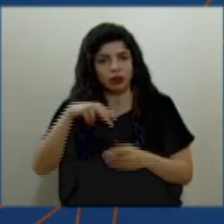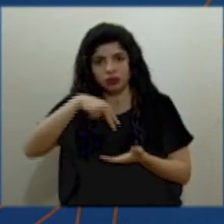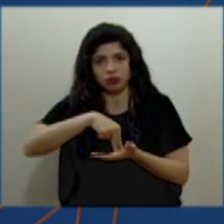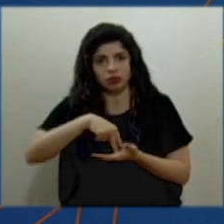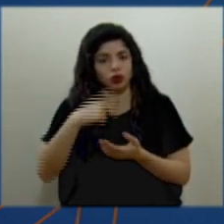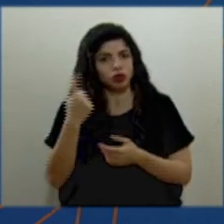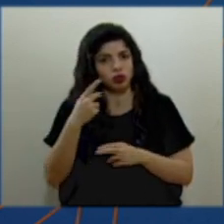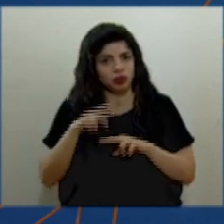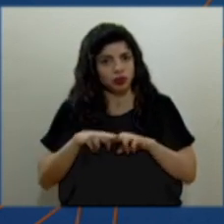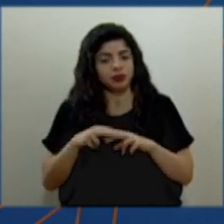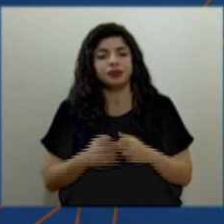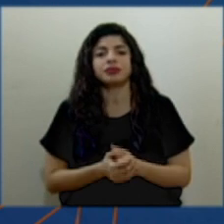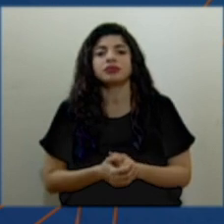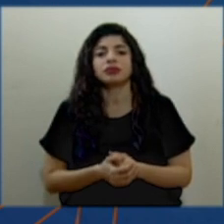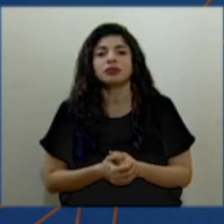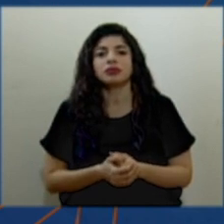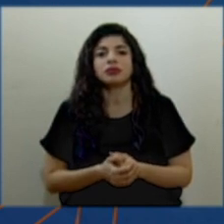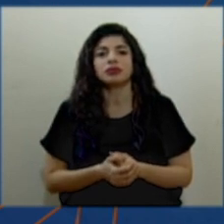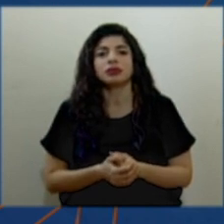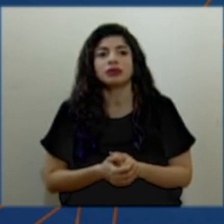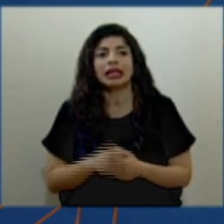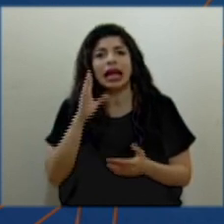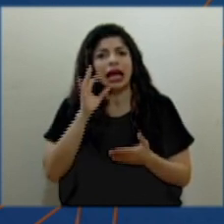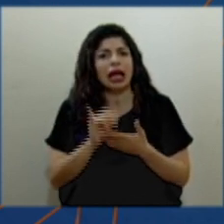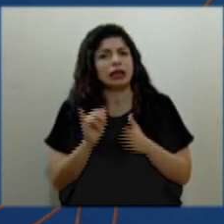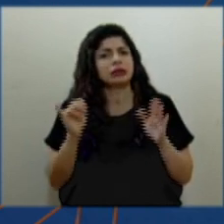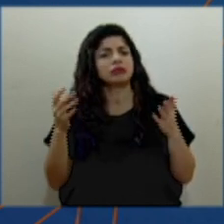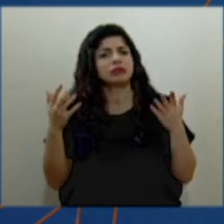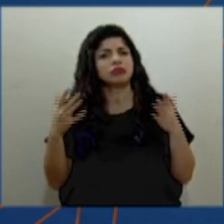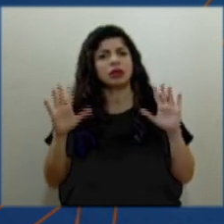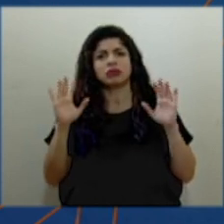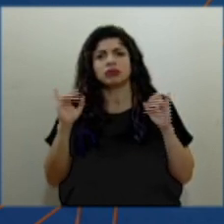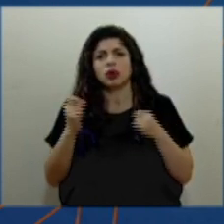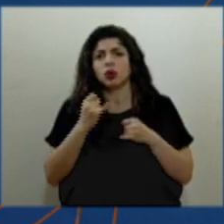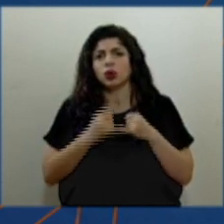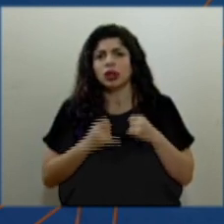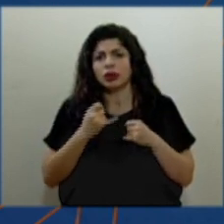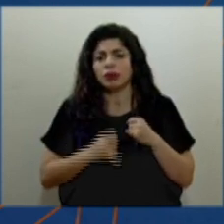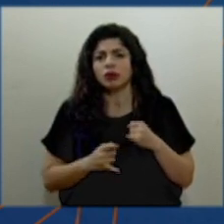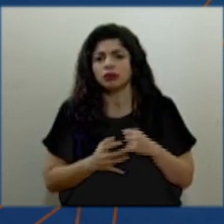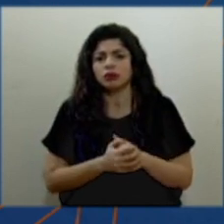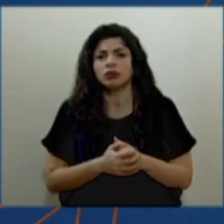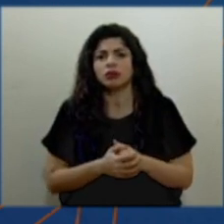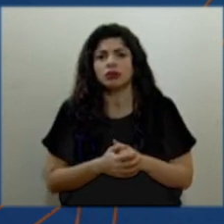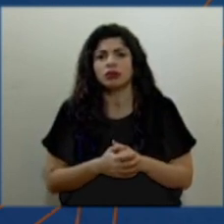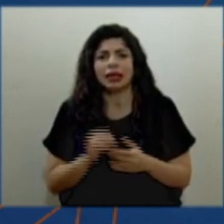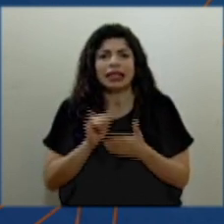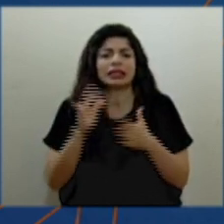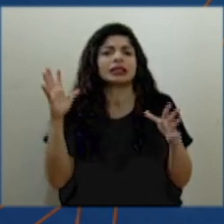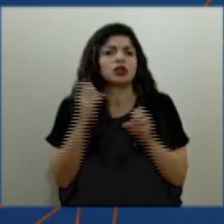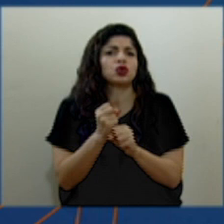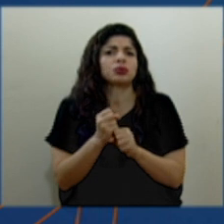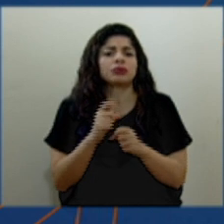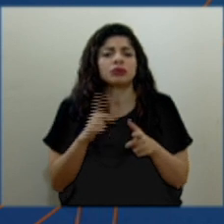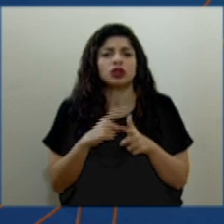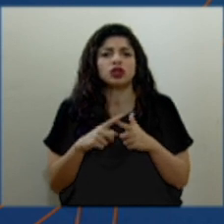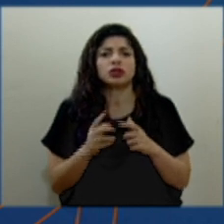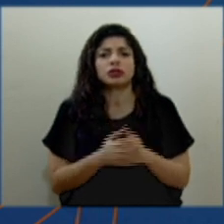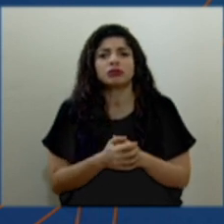Y creo que esa es la última. Ese es el resumen.